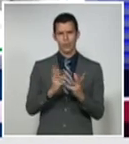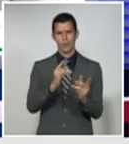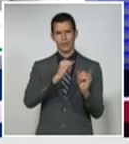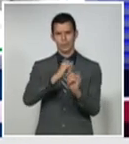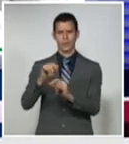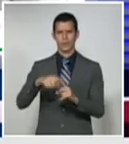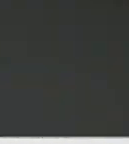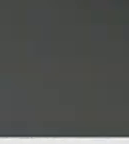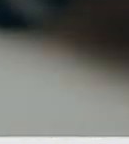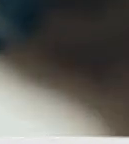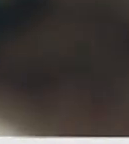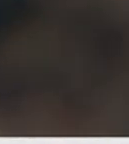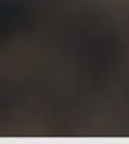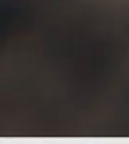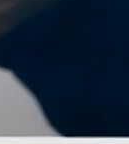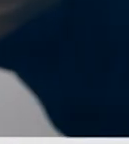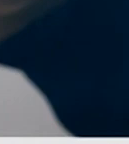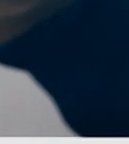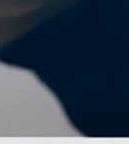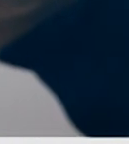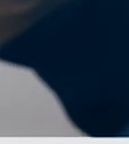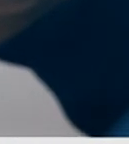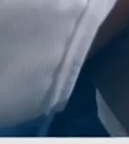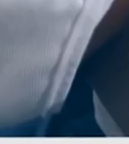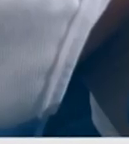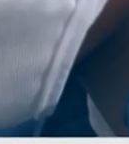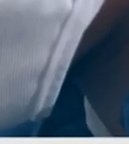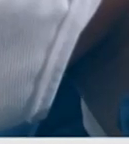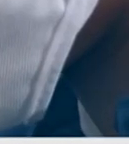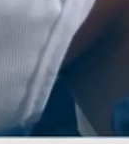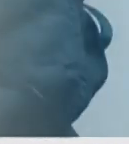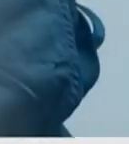que compartir. Pensar en las vacunas